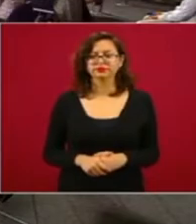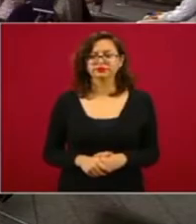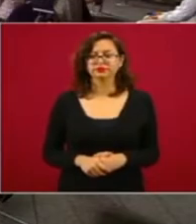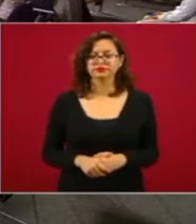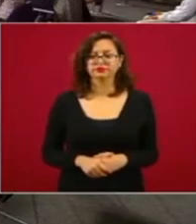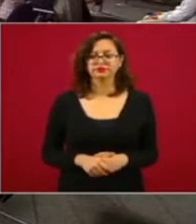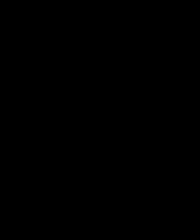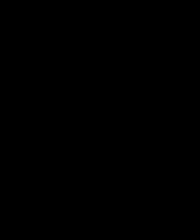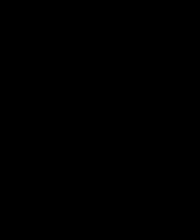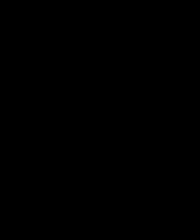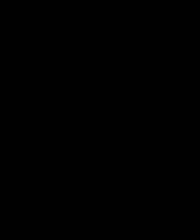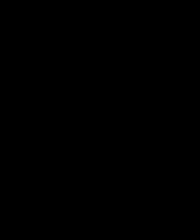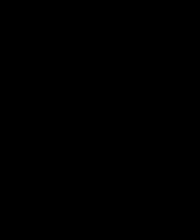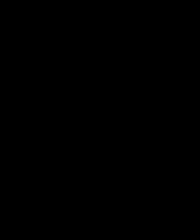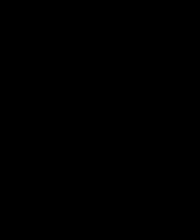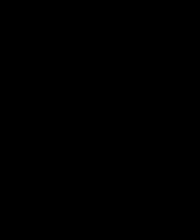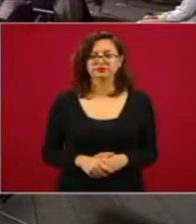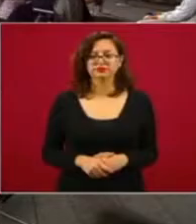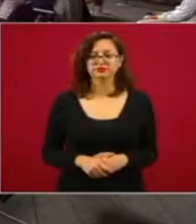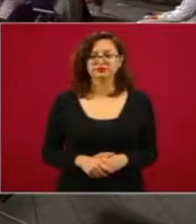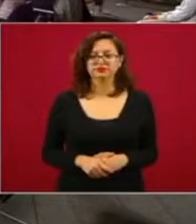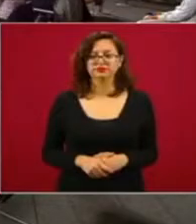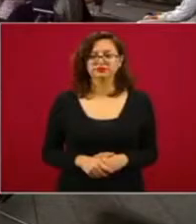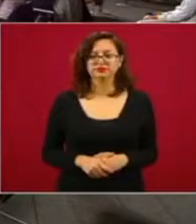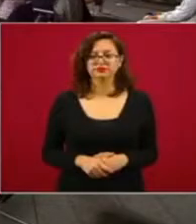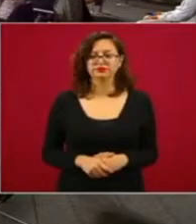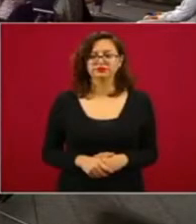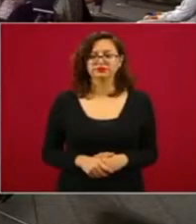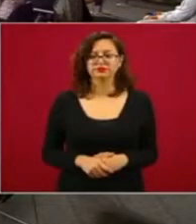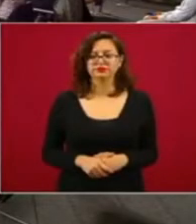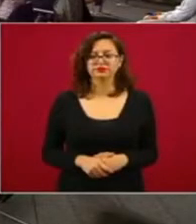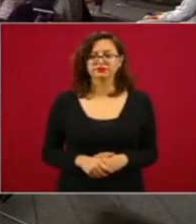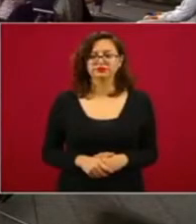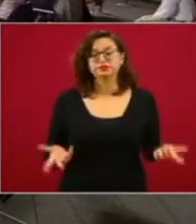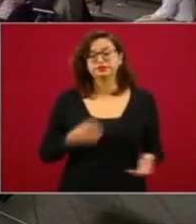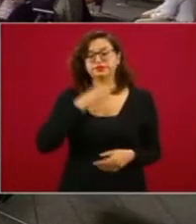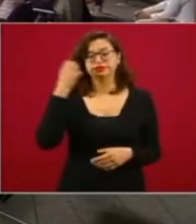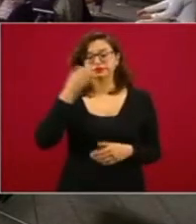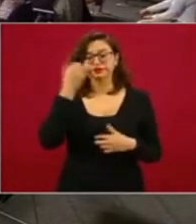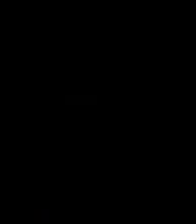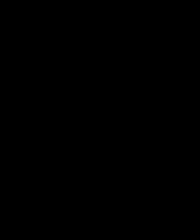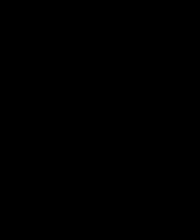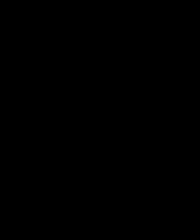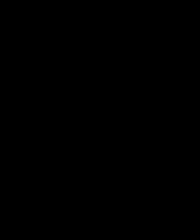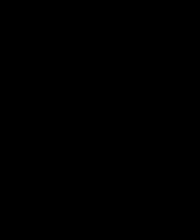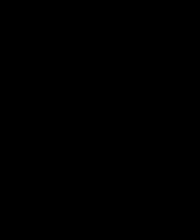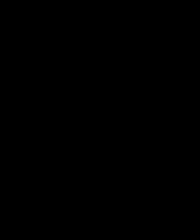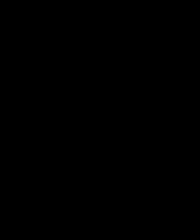Vamos al regreso a clases.